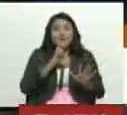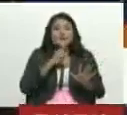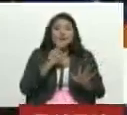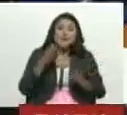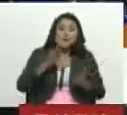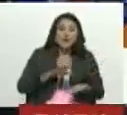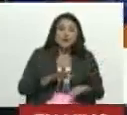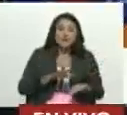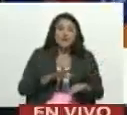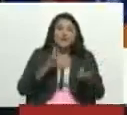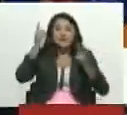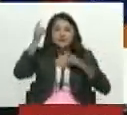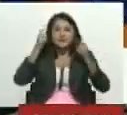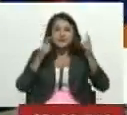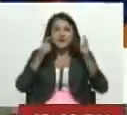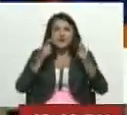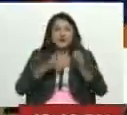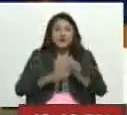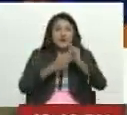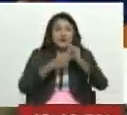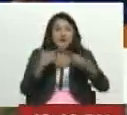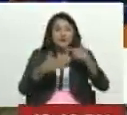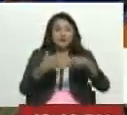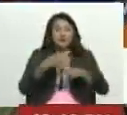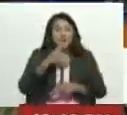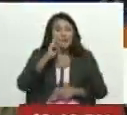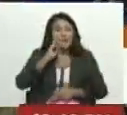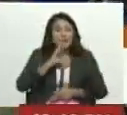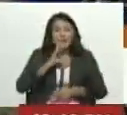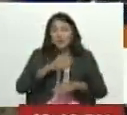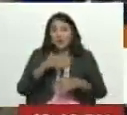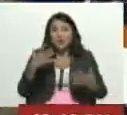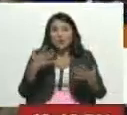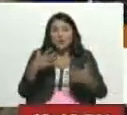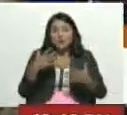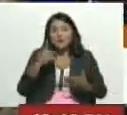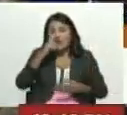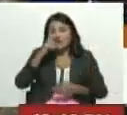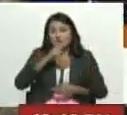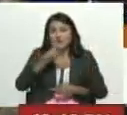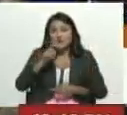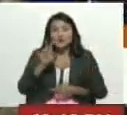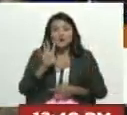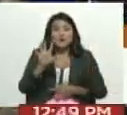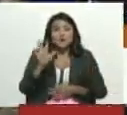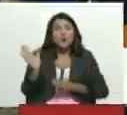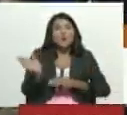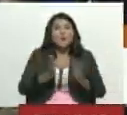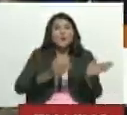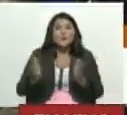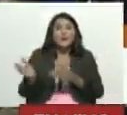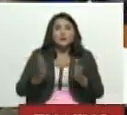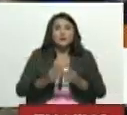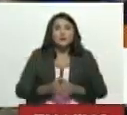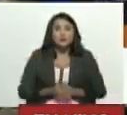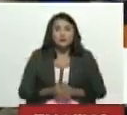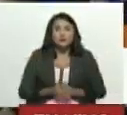revolución bolivariana Hugo Chávez que se estará conmemorando el próximo cinco de marzo ha sido parte